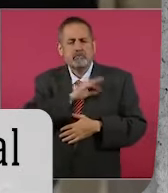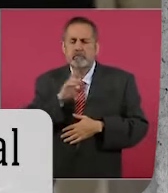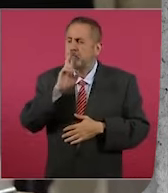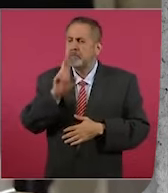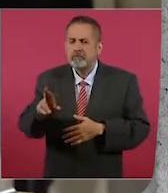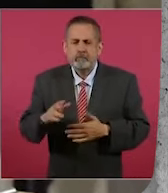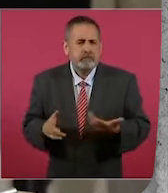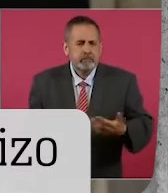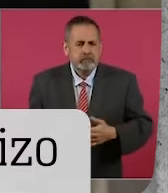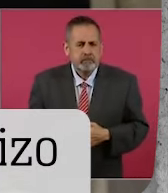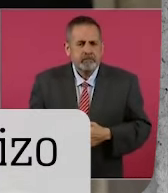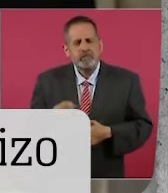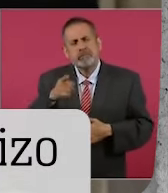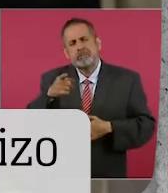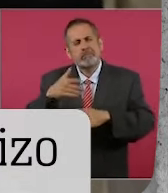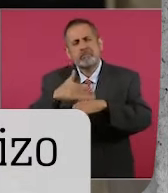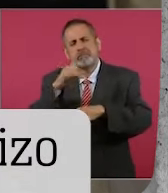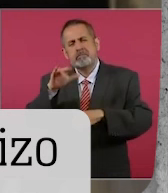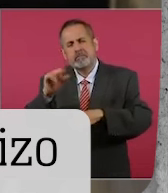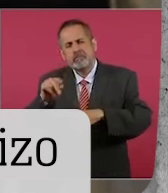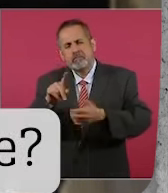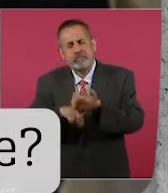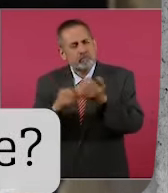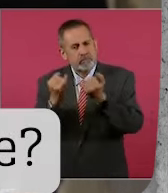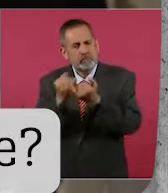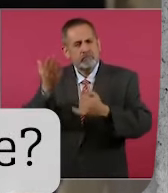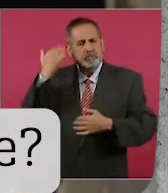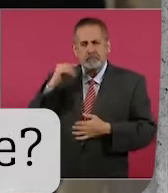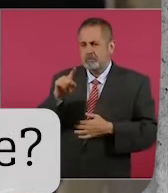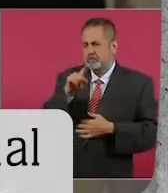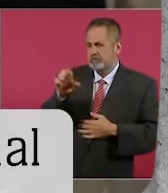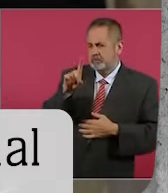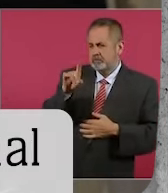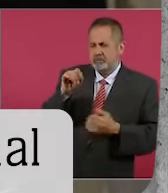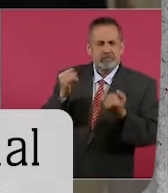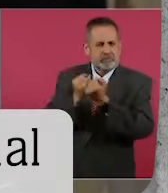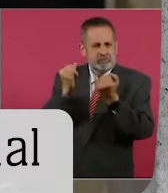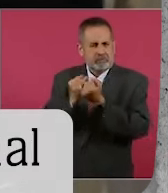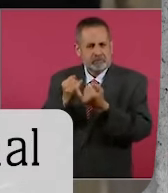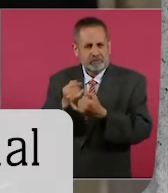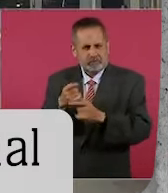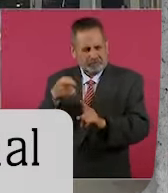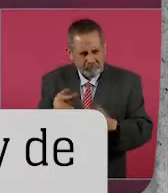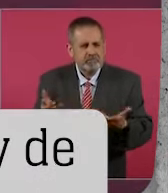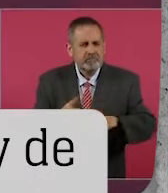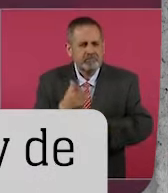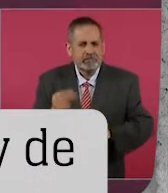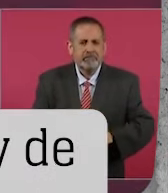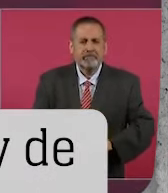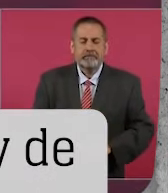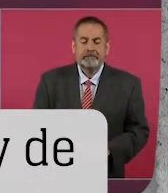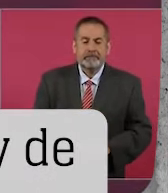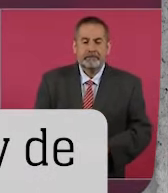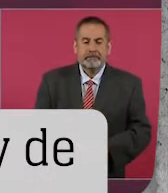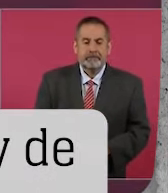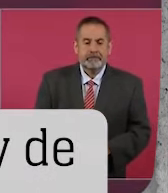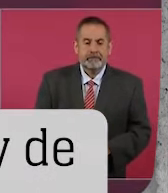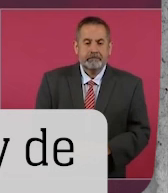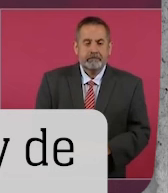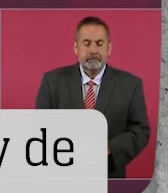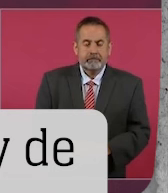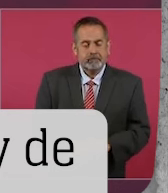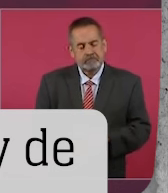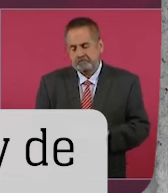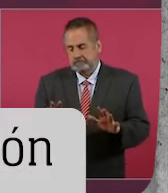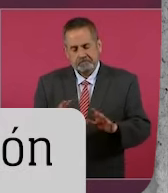pueblo. ¿Por qué usted no ha hecho lo que hizo Zedillo con la Suprema Corte? Esa es la pregunta puntual, presidente. No, porque yo no estoy de